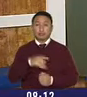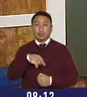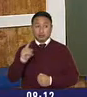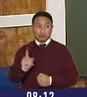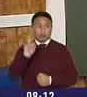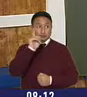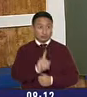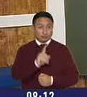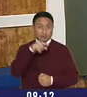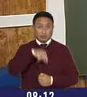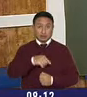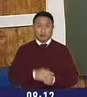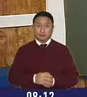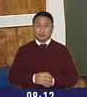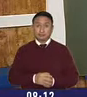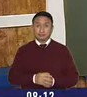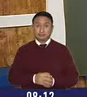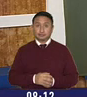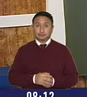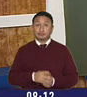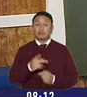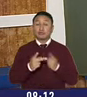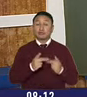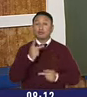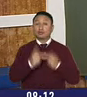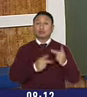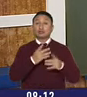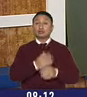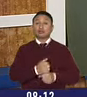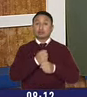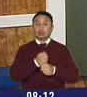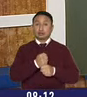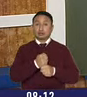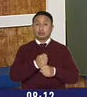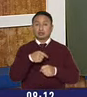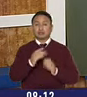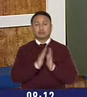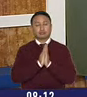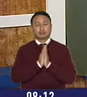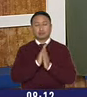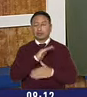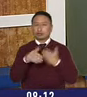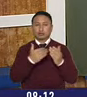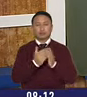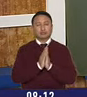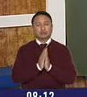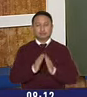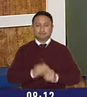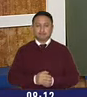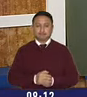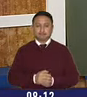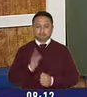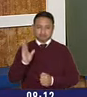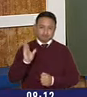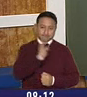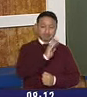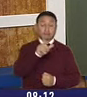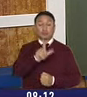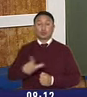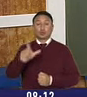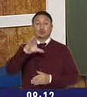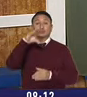pues, sea también parte de este proceso de seguridad que anhelamos todos los ciudadanos. Y precisamente este lunes,